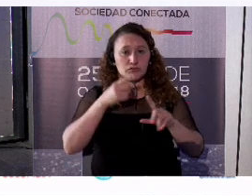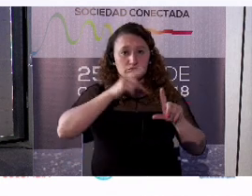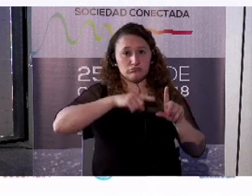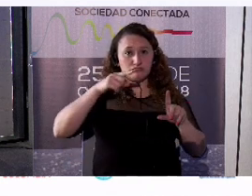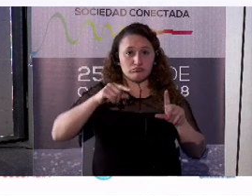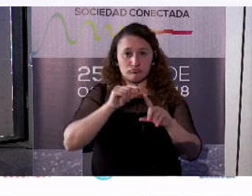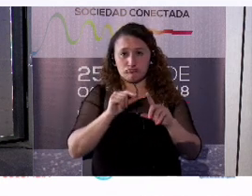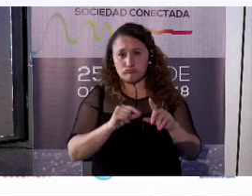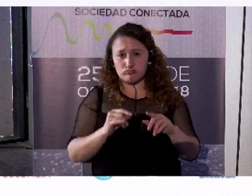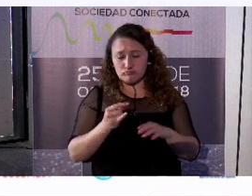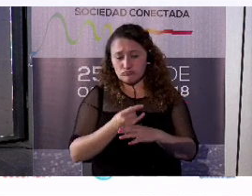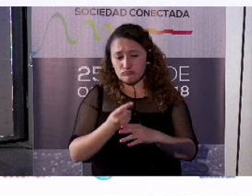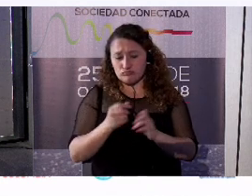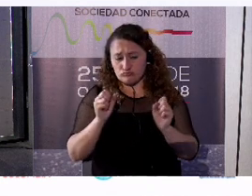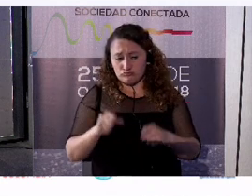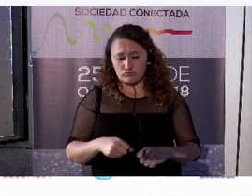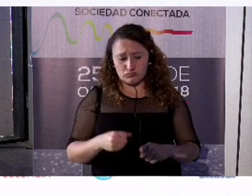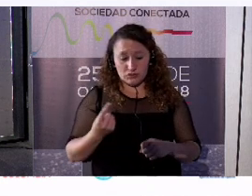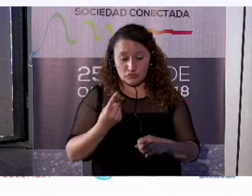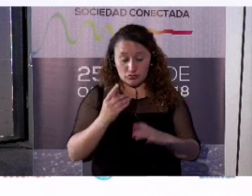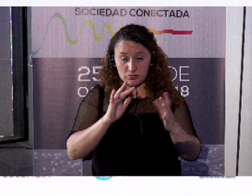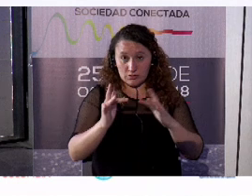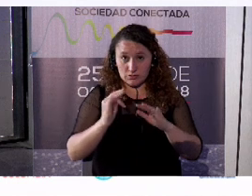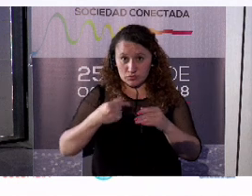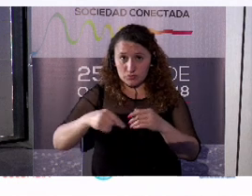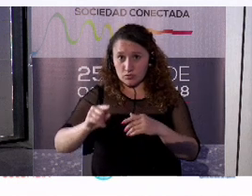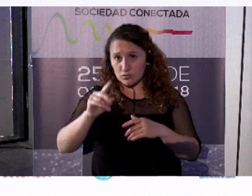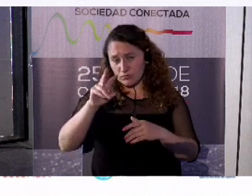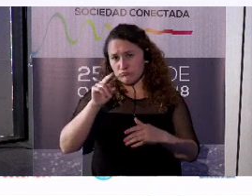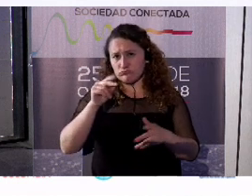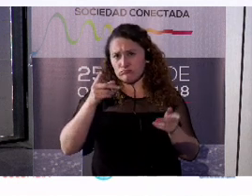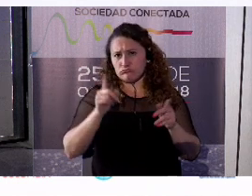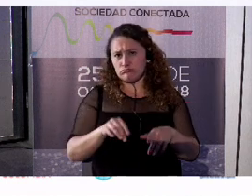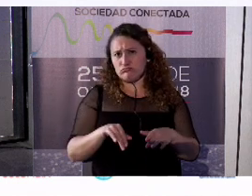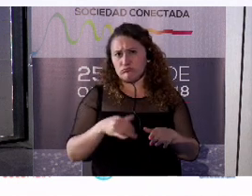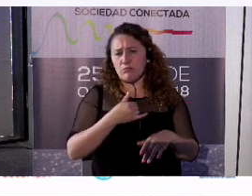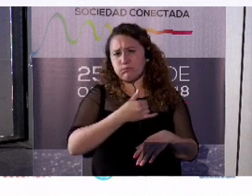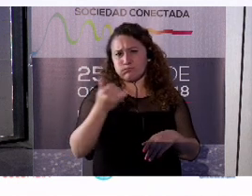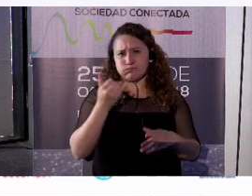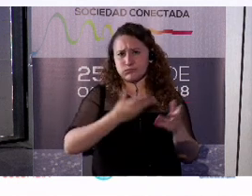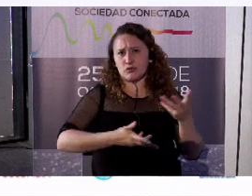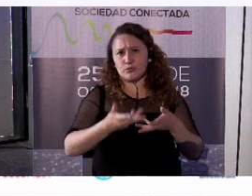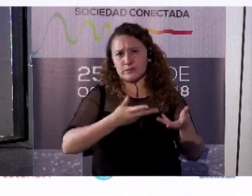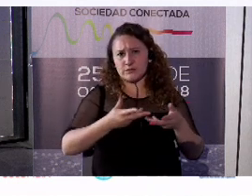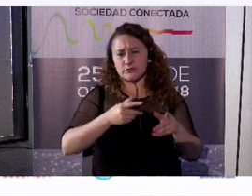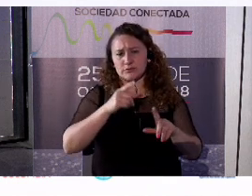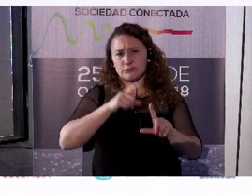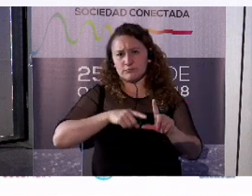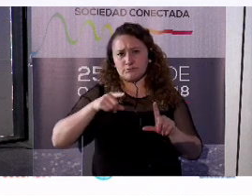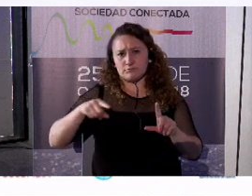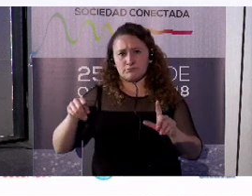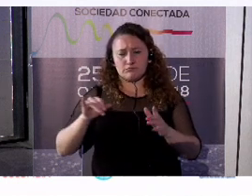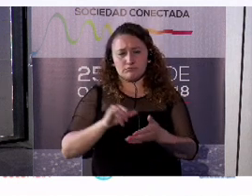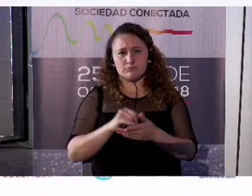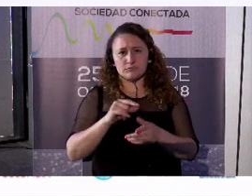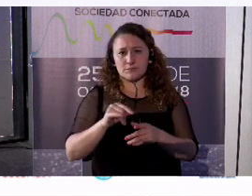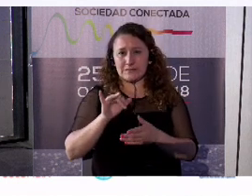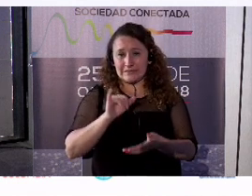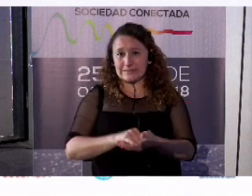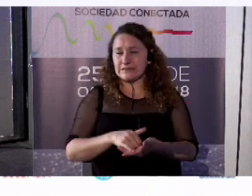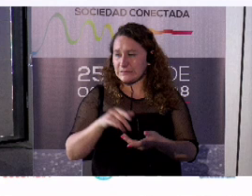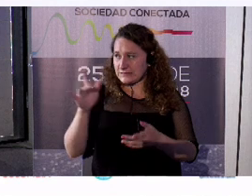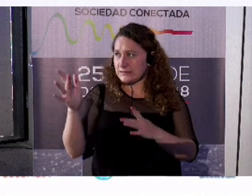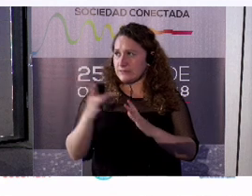sea utilizado no solamente por su red pero las redes compartiendo ese espectro de eso se trata el